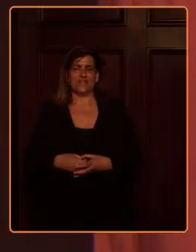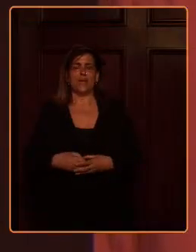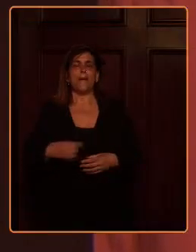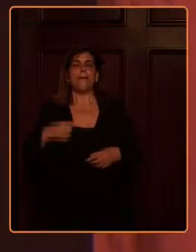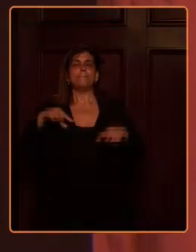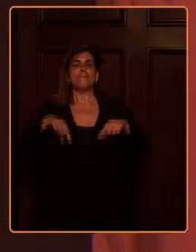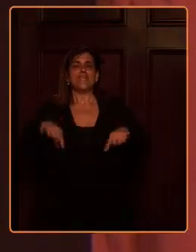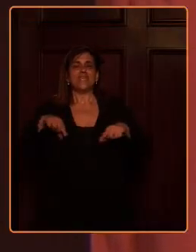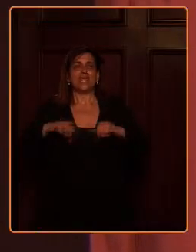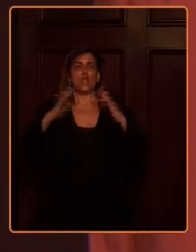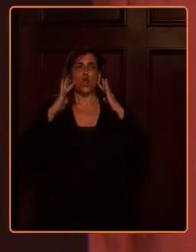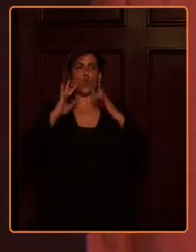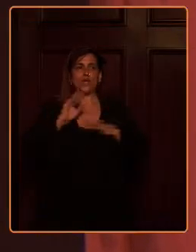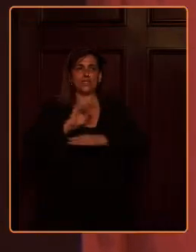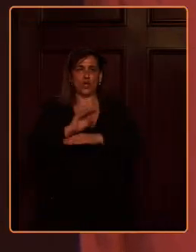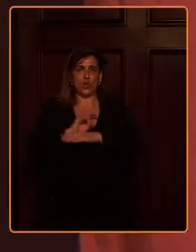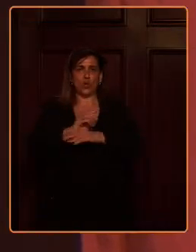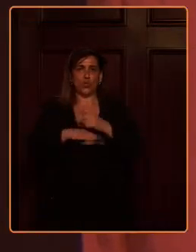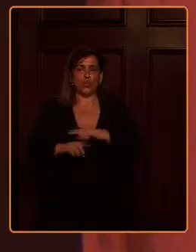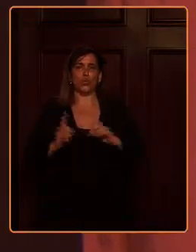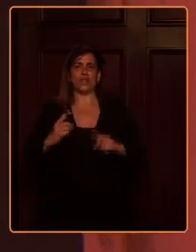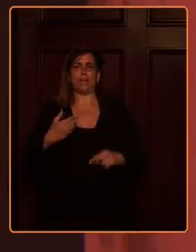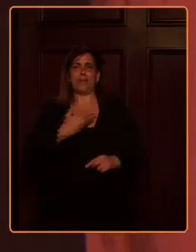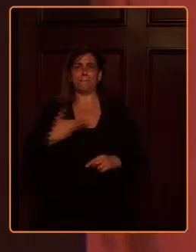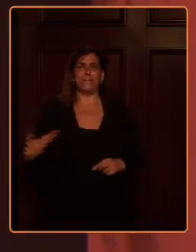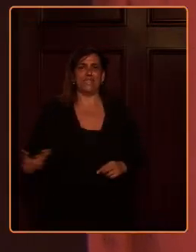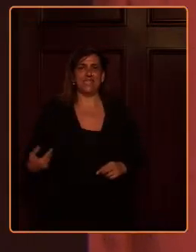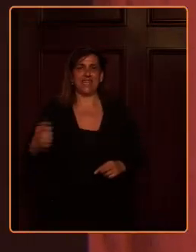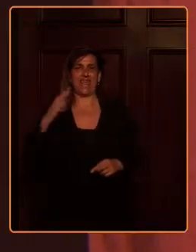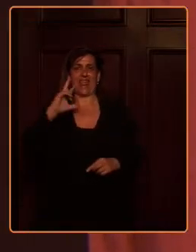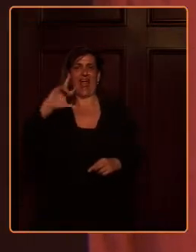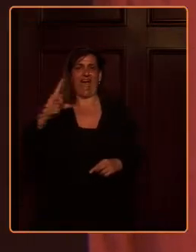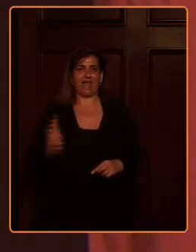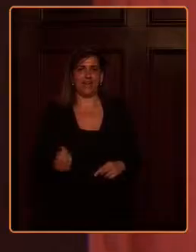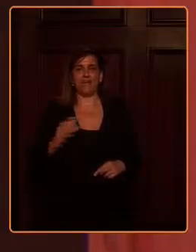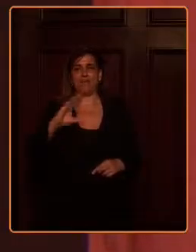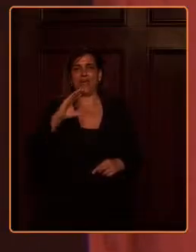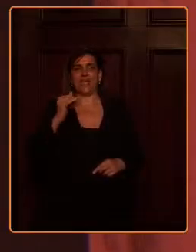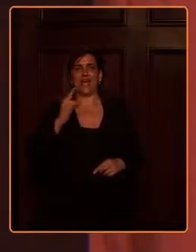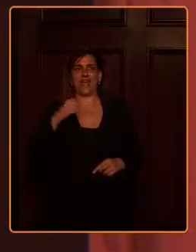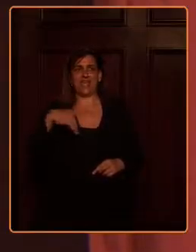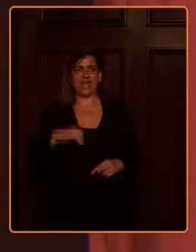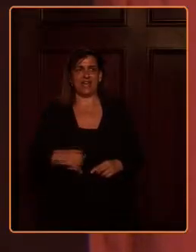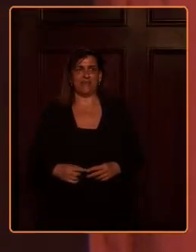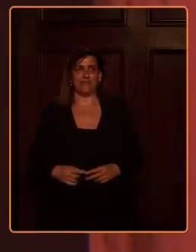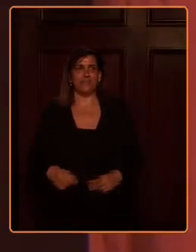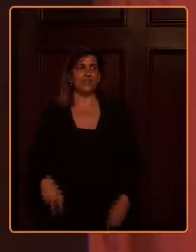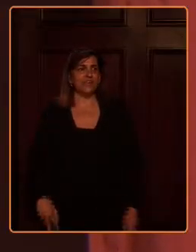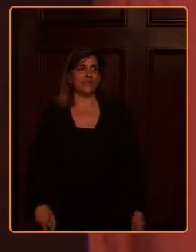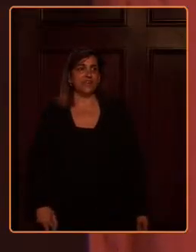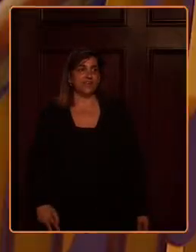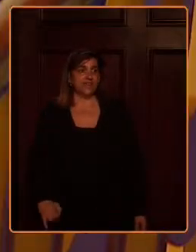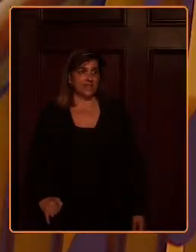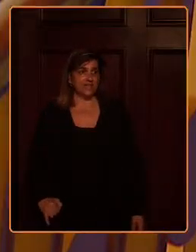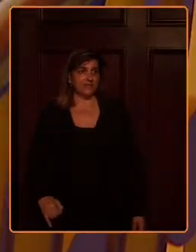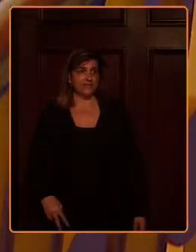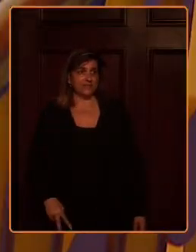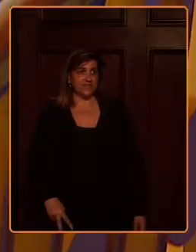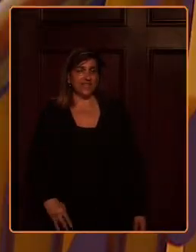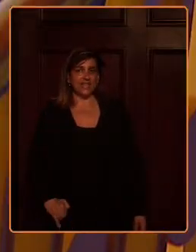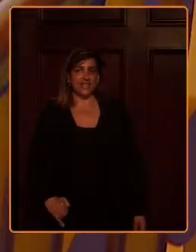Educación y Cultura. También está el presidente de la ANEP, Pablo Cayani, presidente